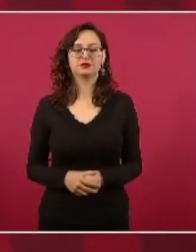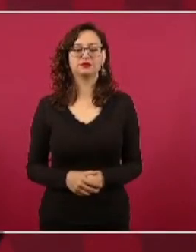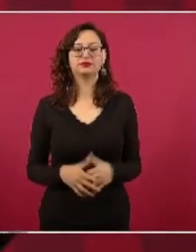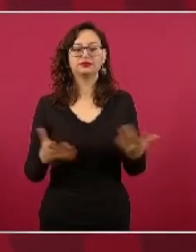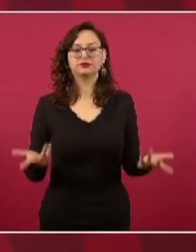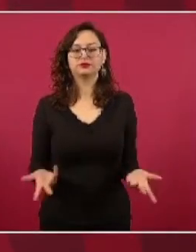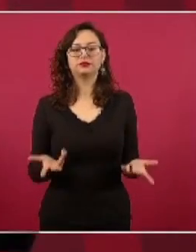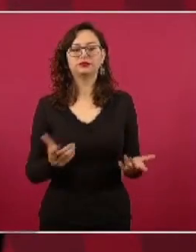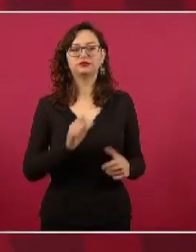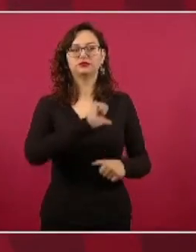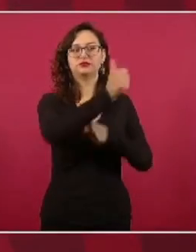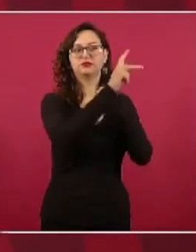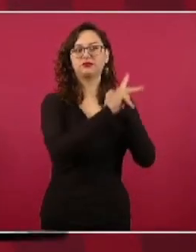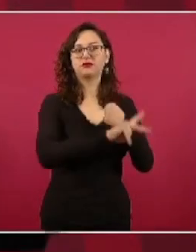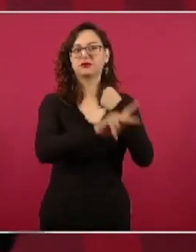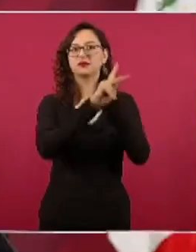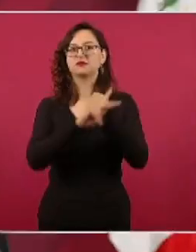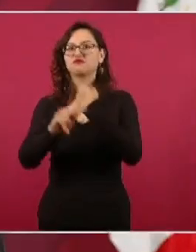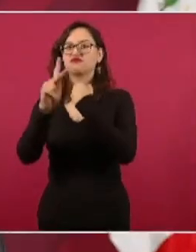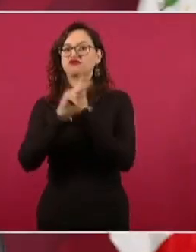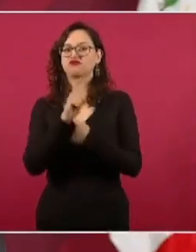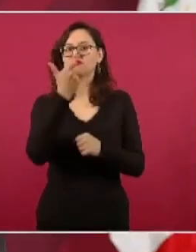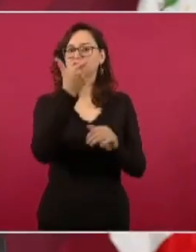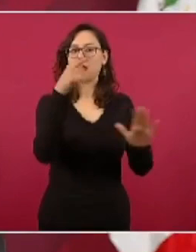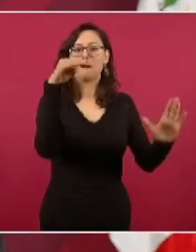más atractivos en el mundo